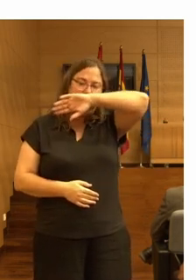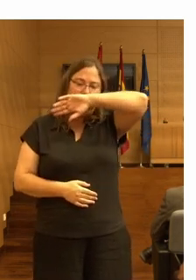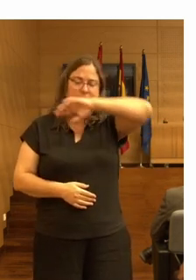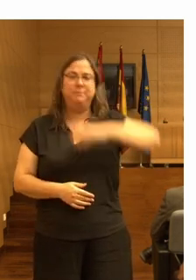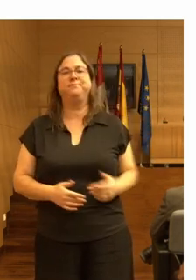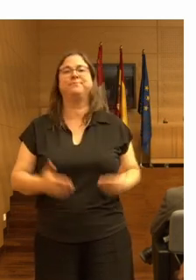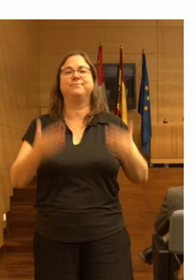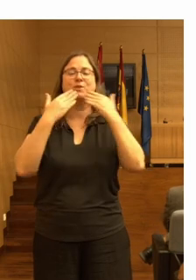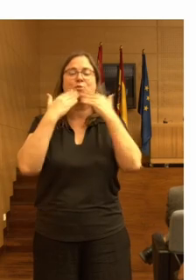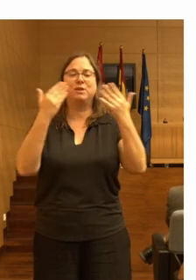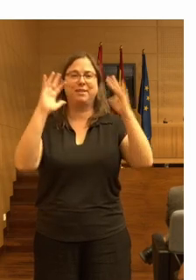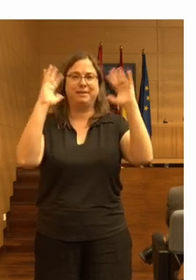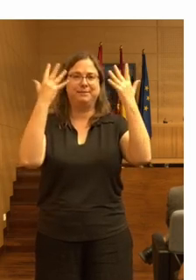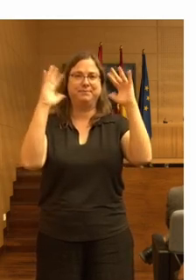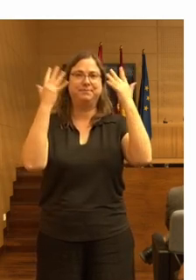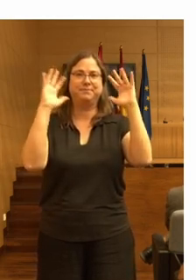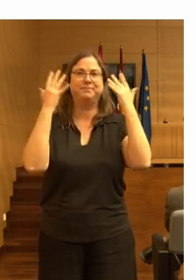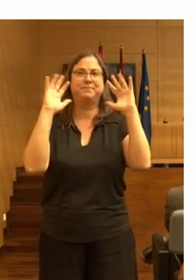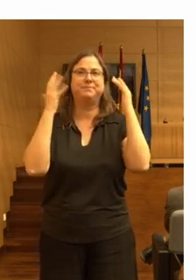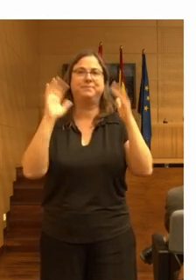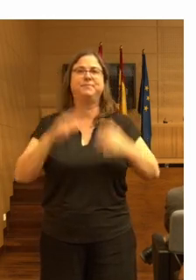Encantado.